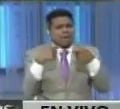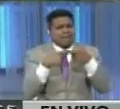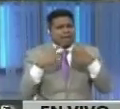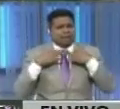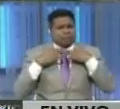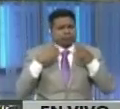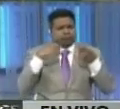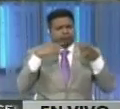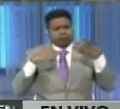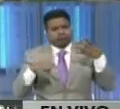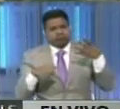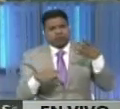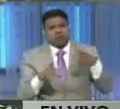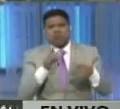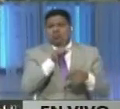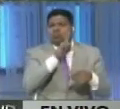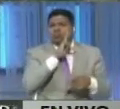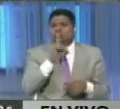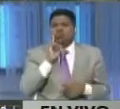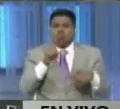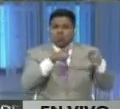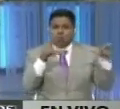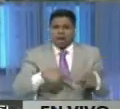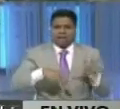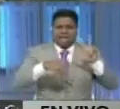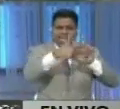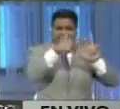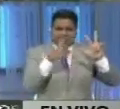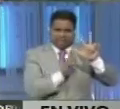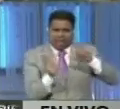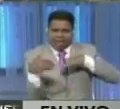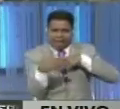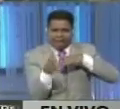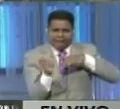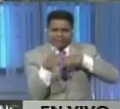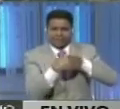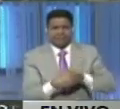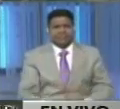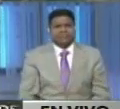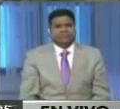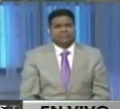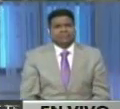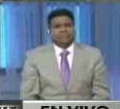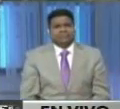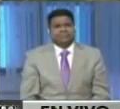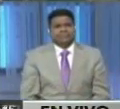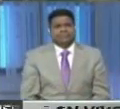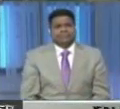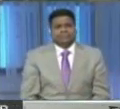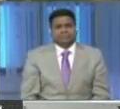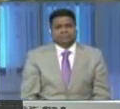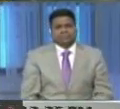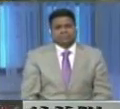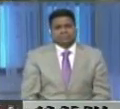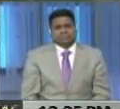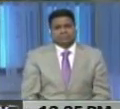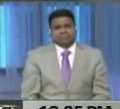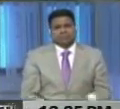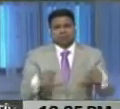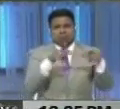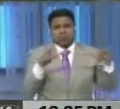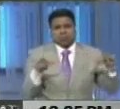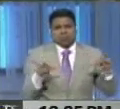denominado tres esquinas en la parroquia específicamente en todas la la parroquia entre